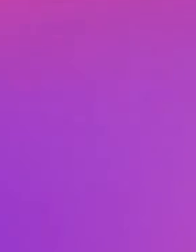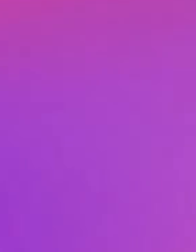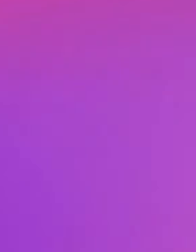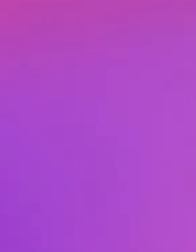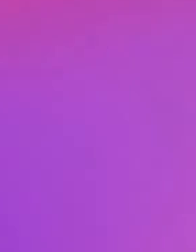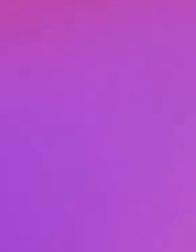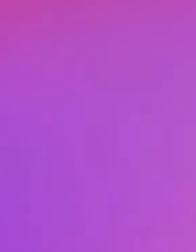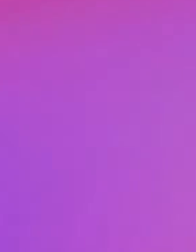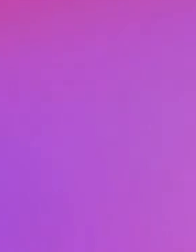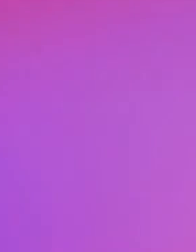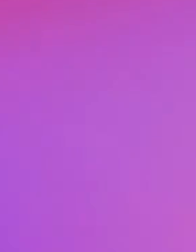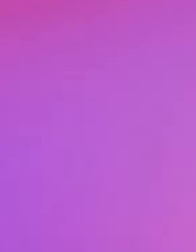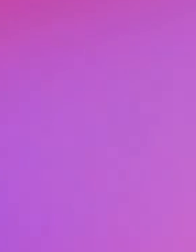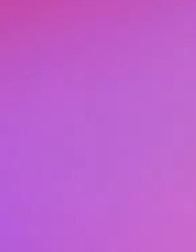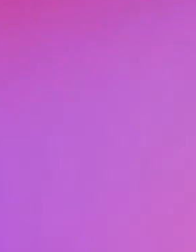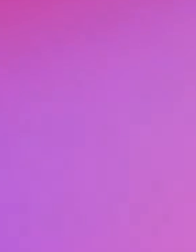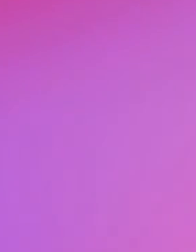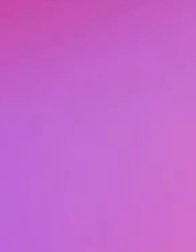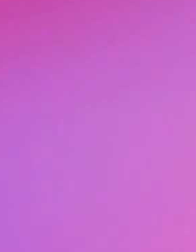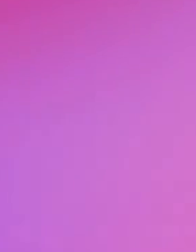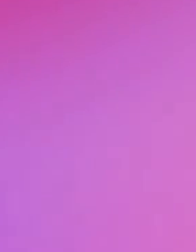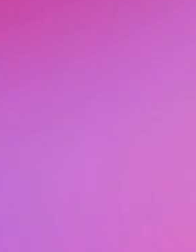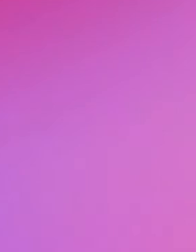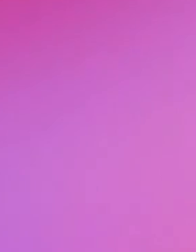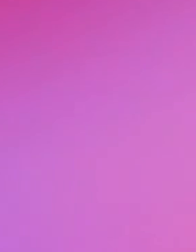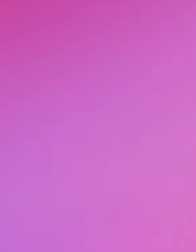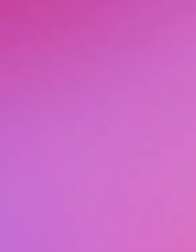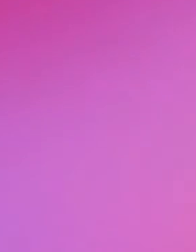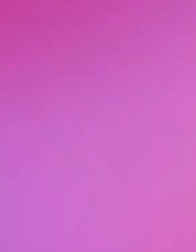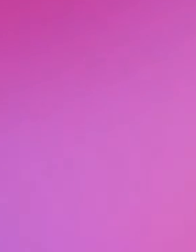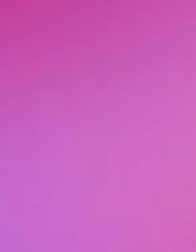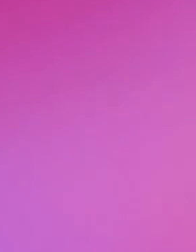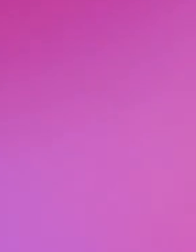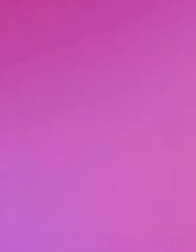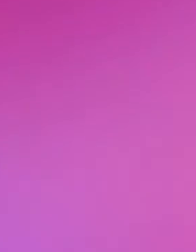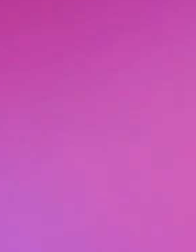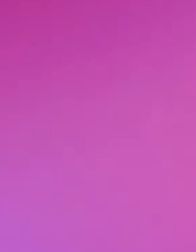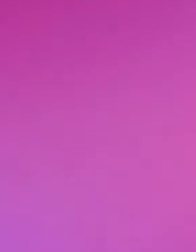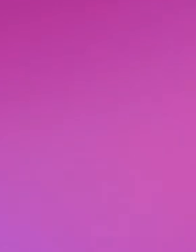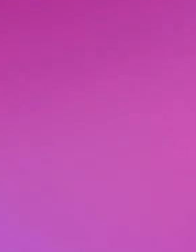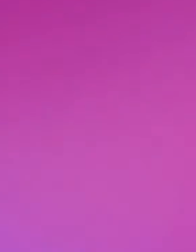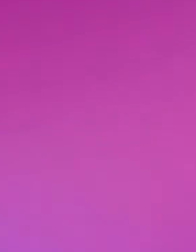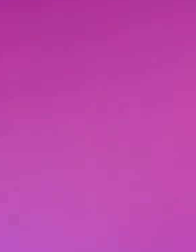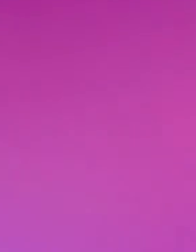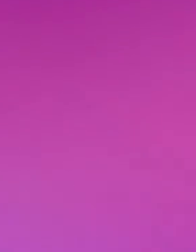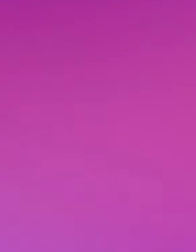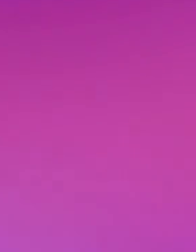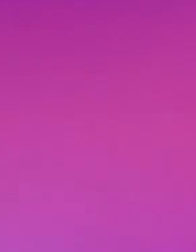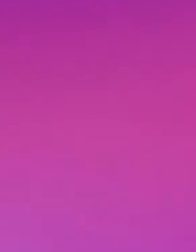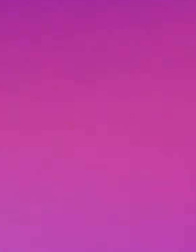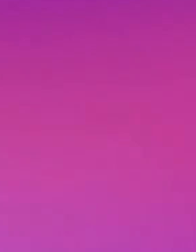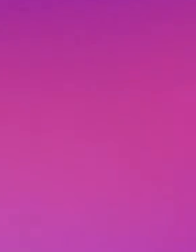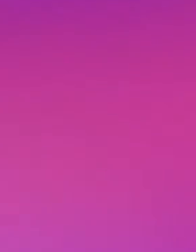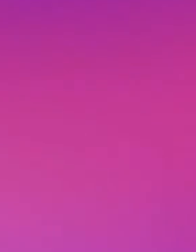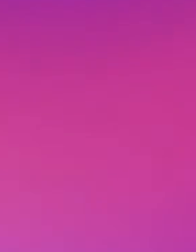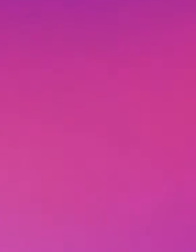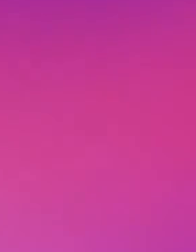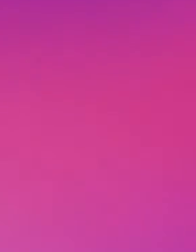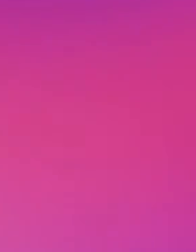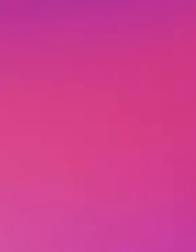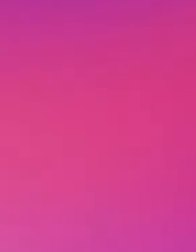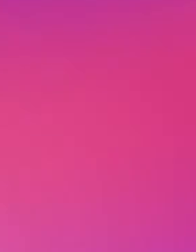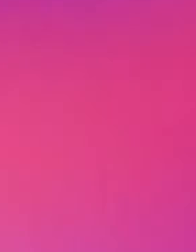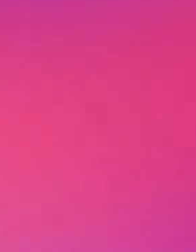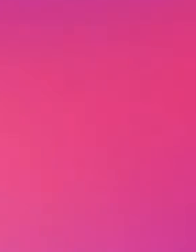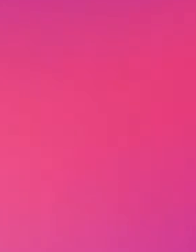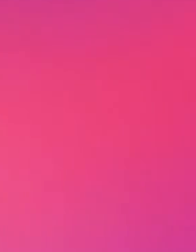Si tienes dudas o necesitas ayuda, llama al Centro de Apoyo Pedagógico a Distancia. El número de teléfono para secundaria